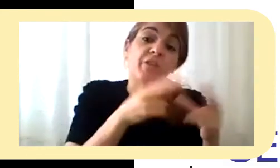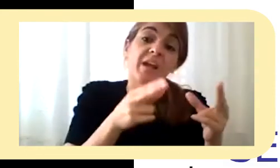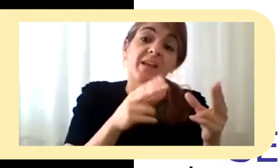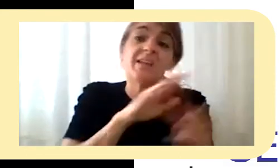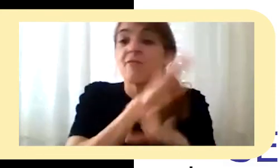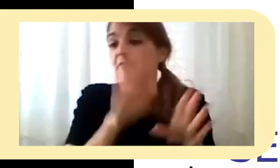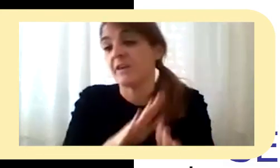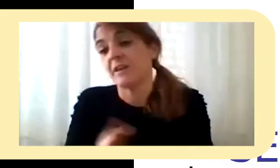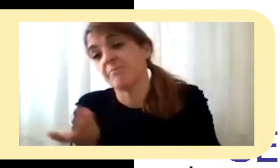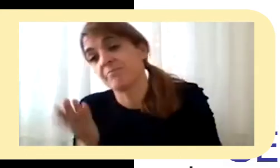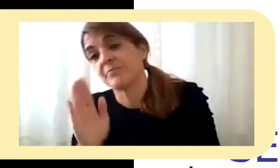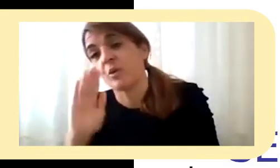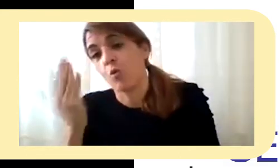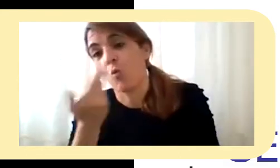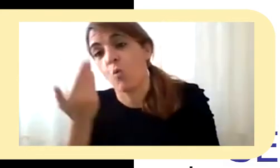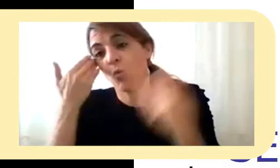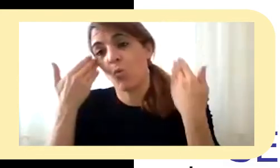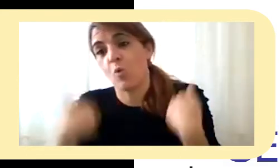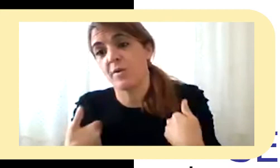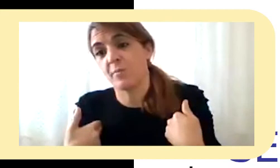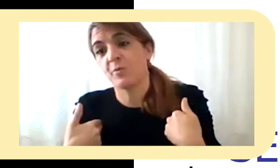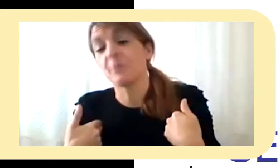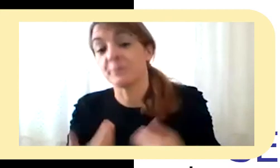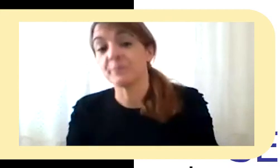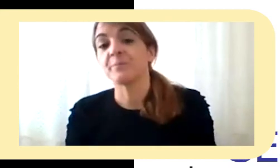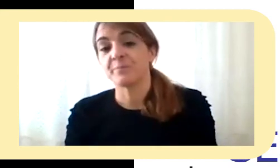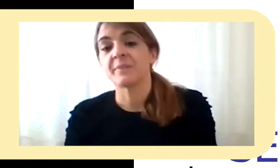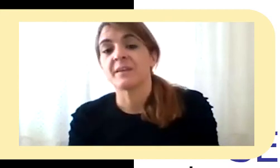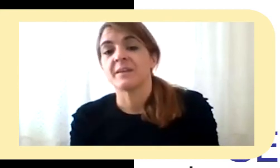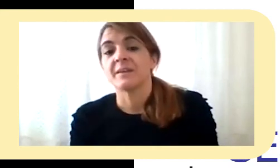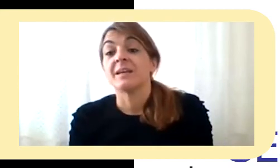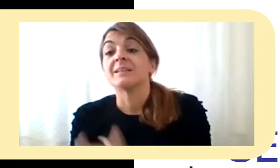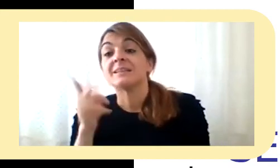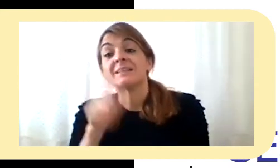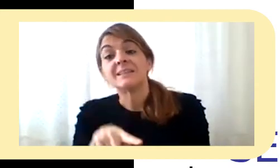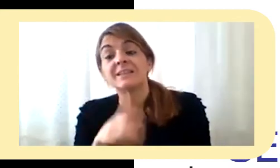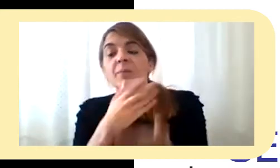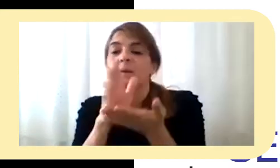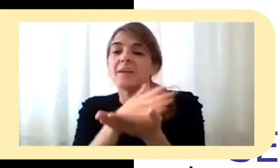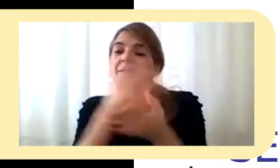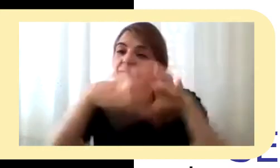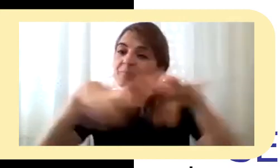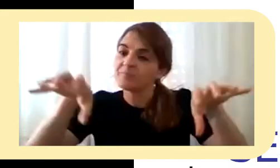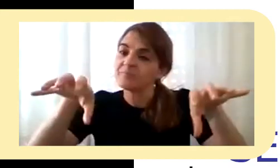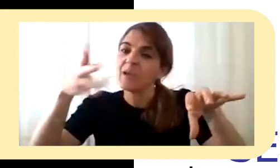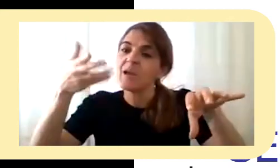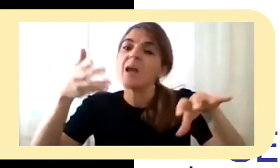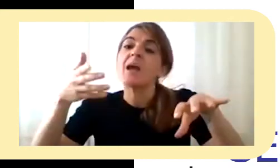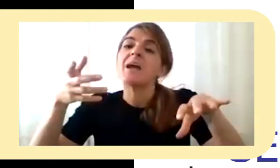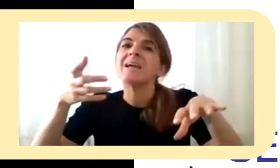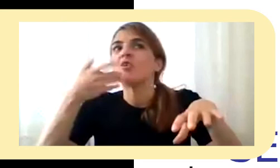cuerpo. Por tanto, globalmente hay los sesgos en la valoración de morbilidad, son que como es invisible, no valorada